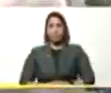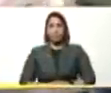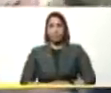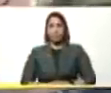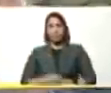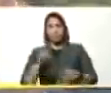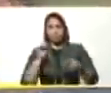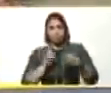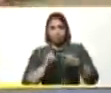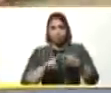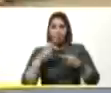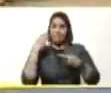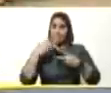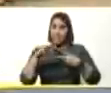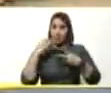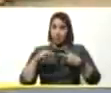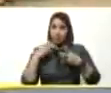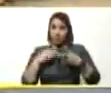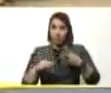materiales,